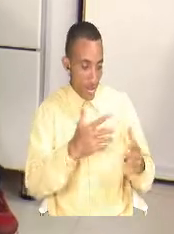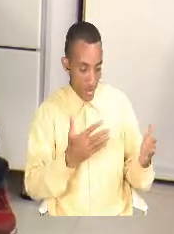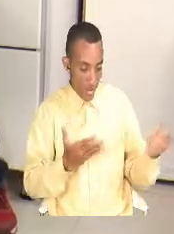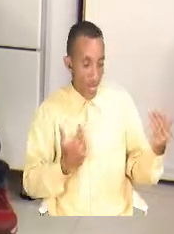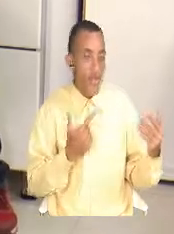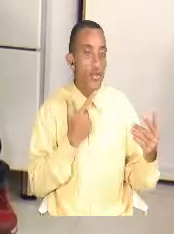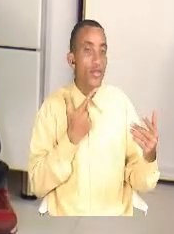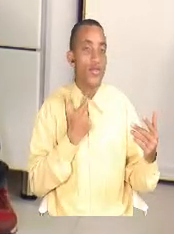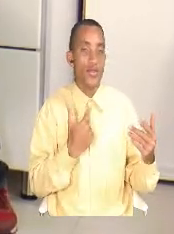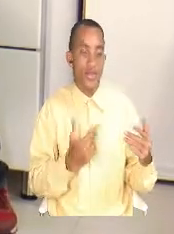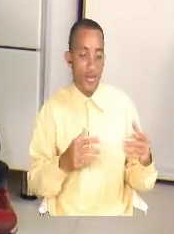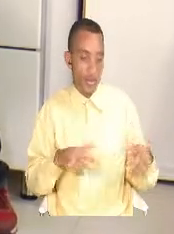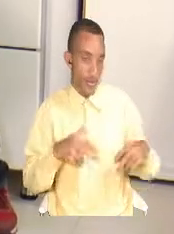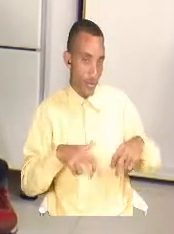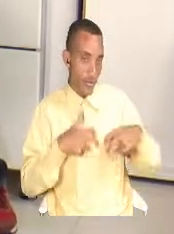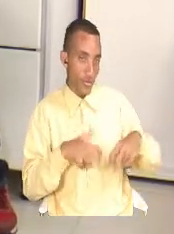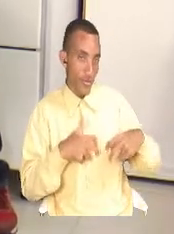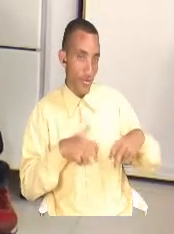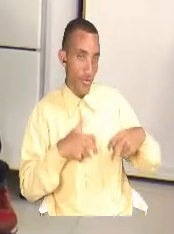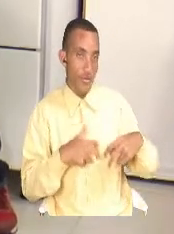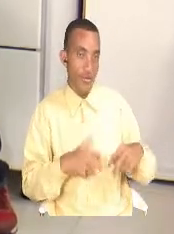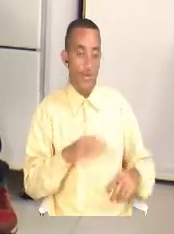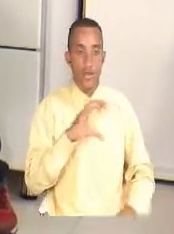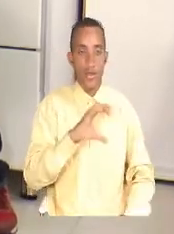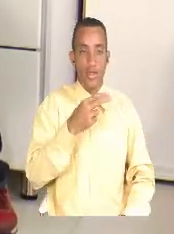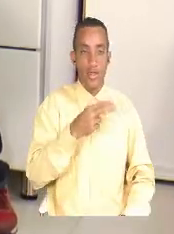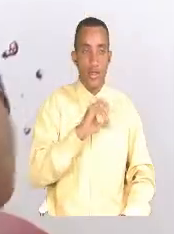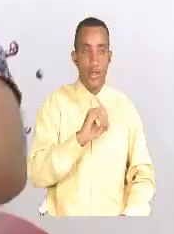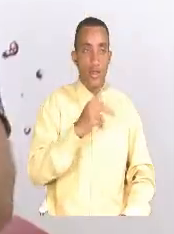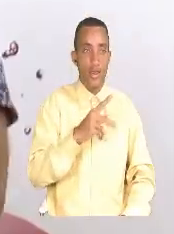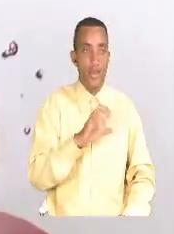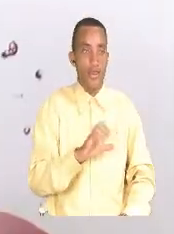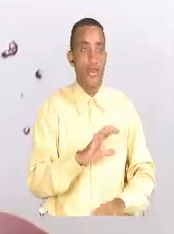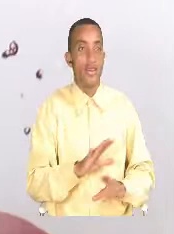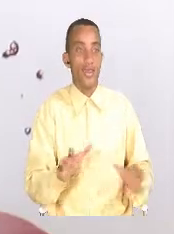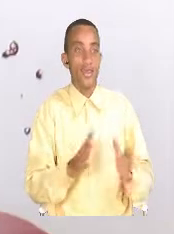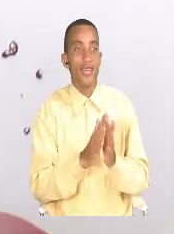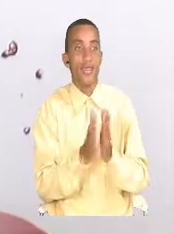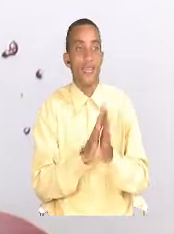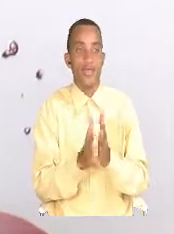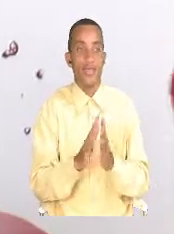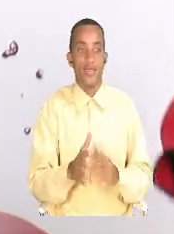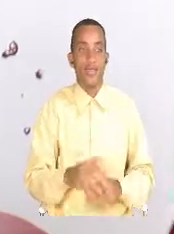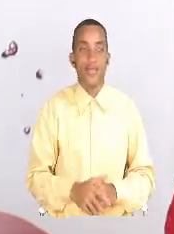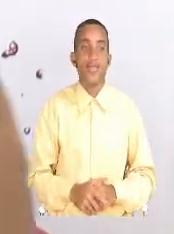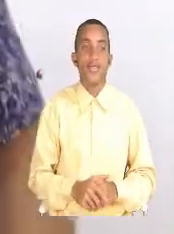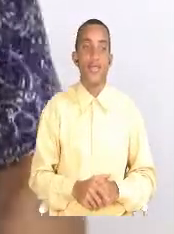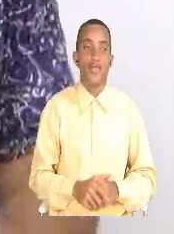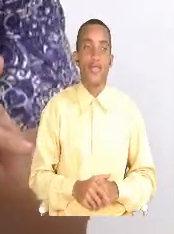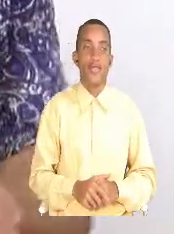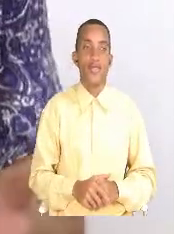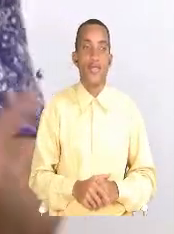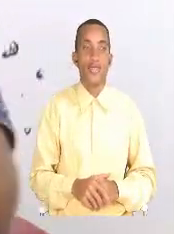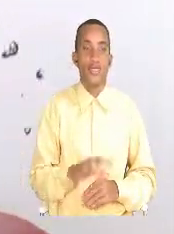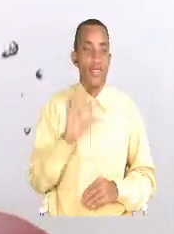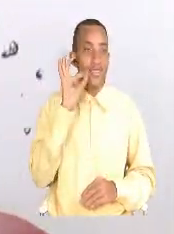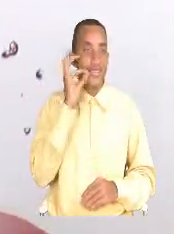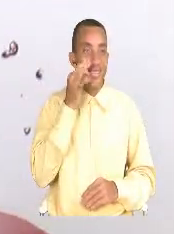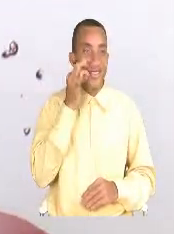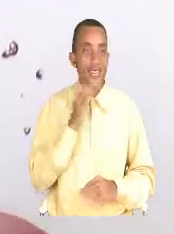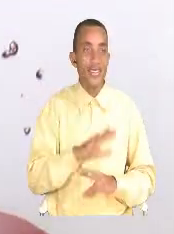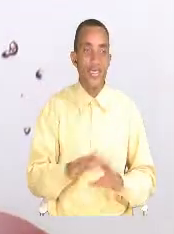gusta el choque. Un, dos, tres, que la coja de lado hasta al revés. ¿Qué? ¿Qué? ¿Qué? ¡Uy, qué sabroso está